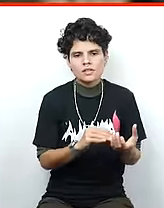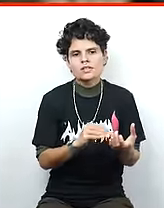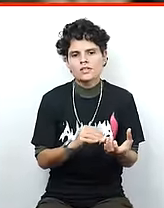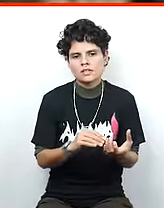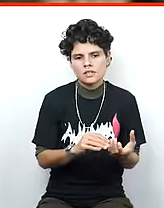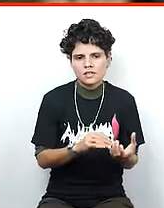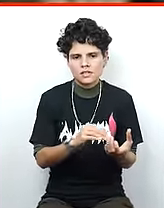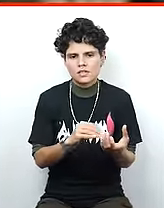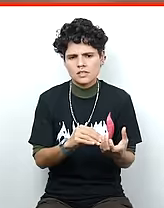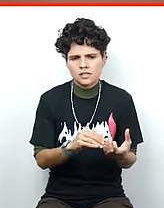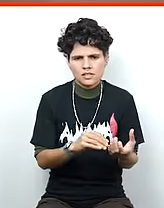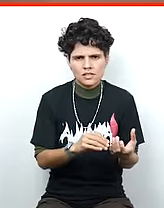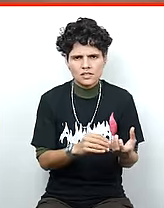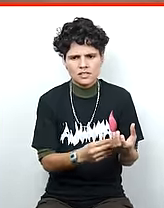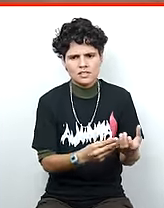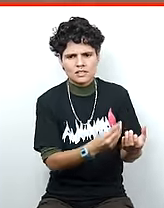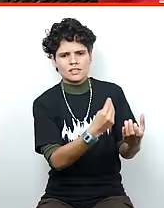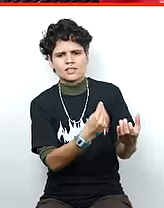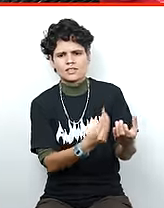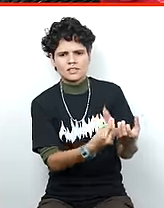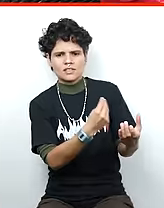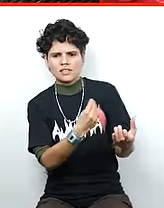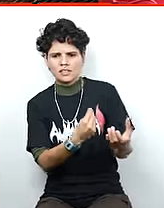¡pip! ¡Pip!